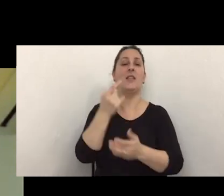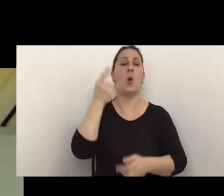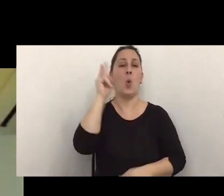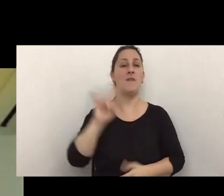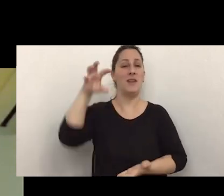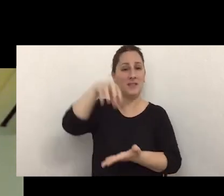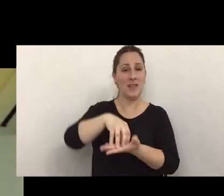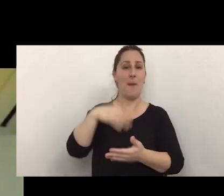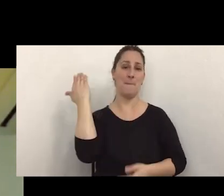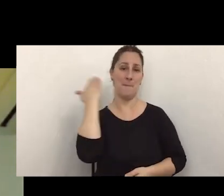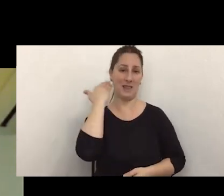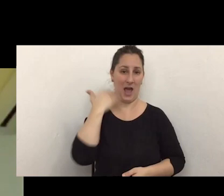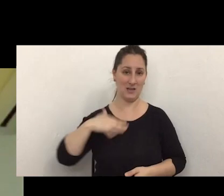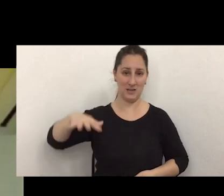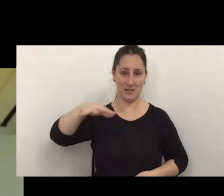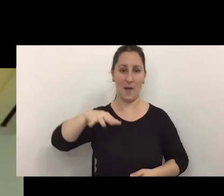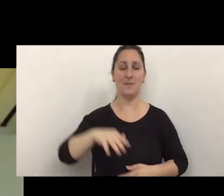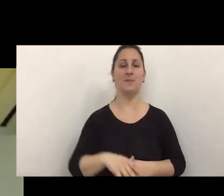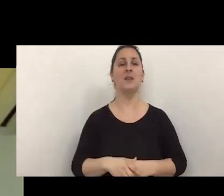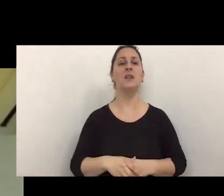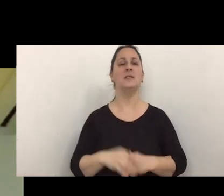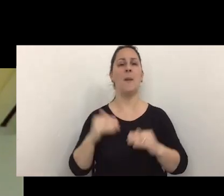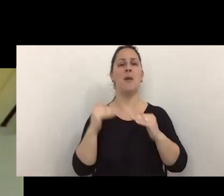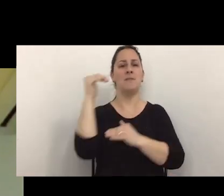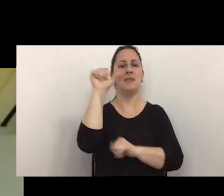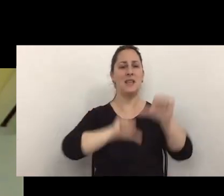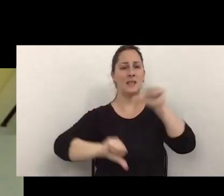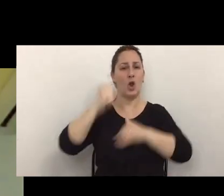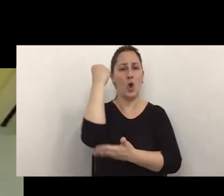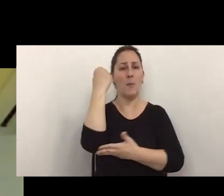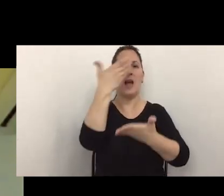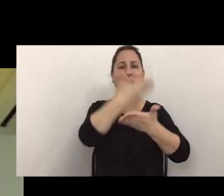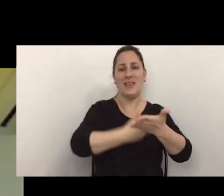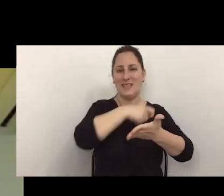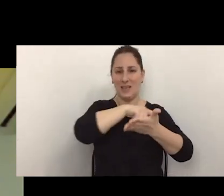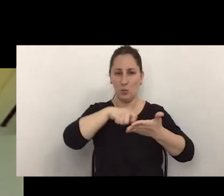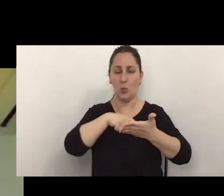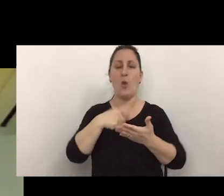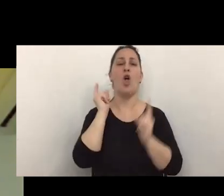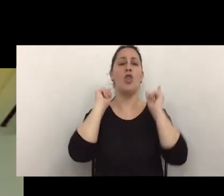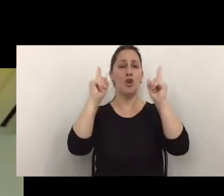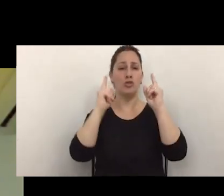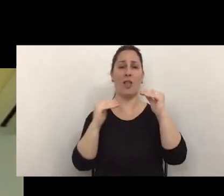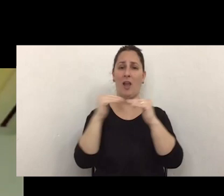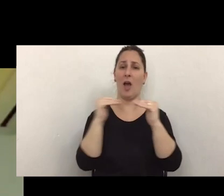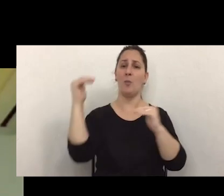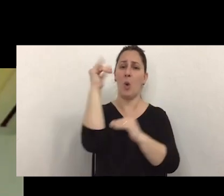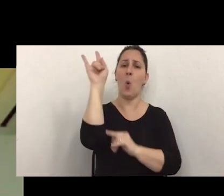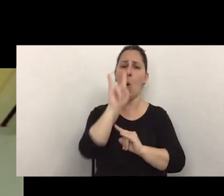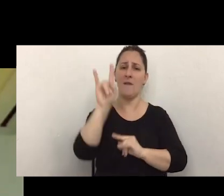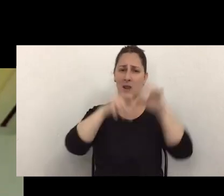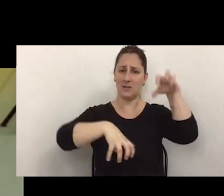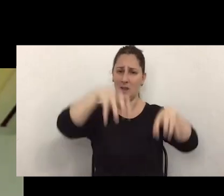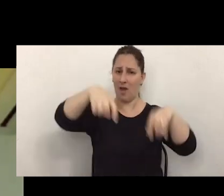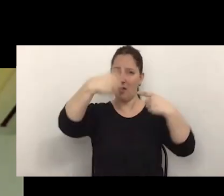Nacional de La Matanza, doctoranda en ciencias económicas con tesis en escritura. Docente de grado y posgrado en varias universidades de la